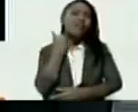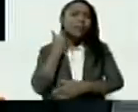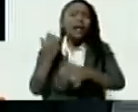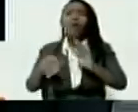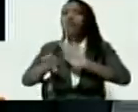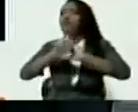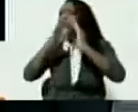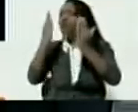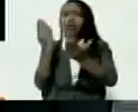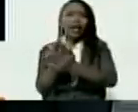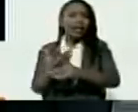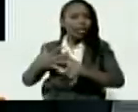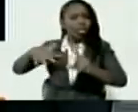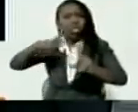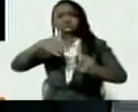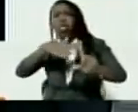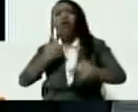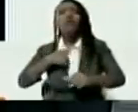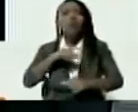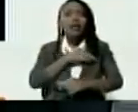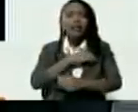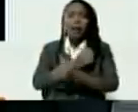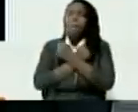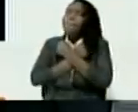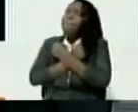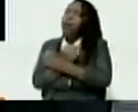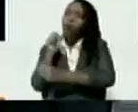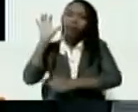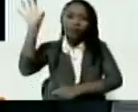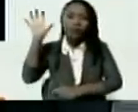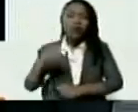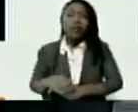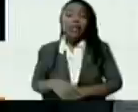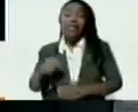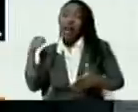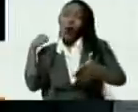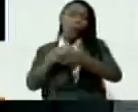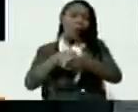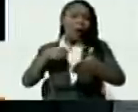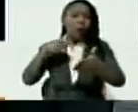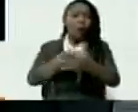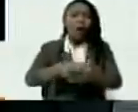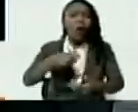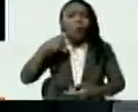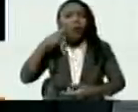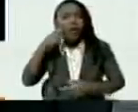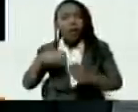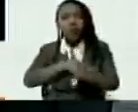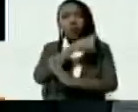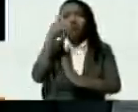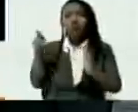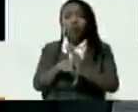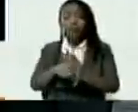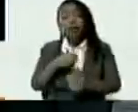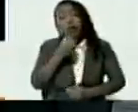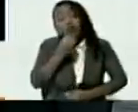mundial que amenaza a nuestra amada patria y que ha golpeado y golpea a la humanidad entera. Así que bueno,